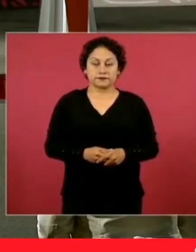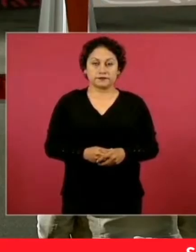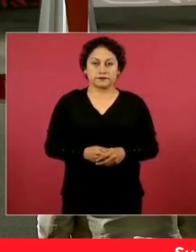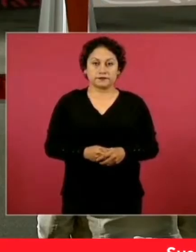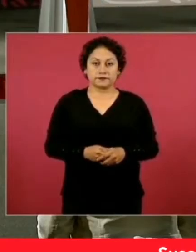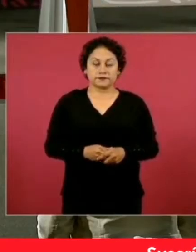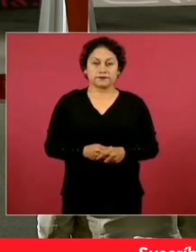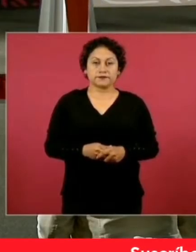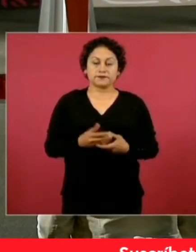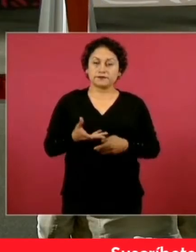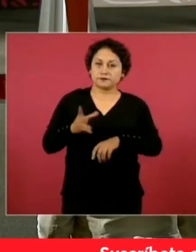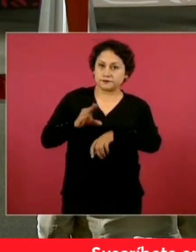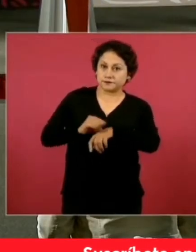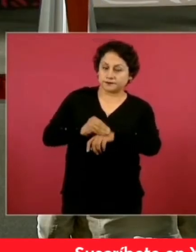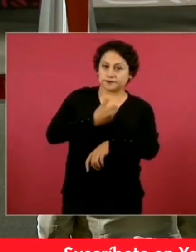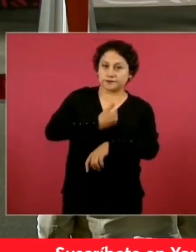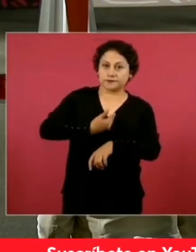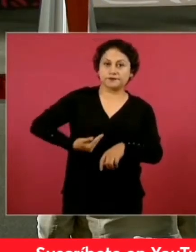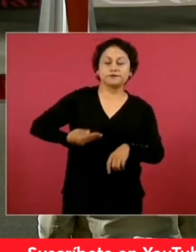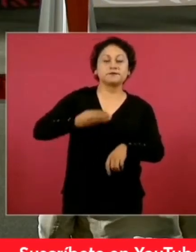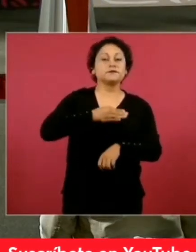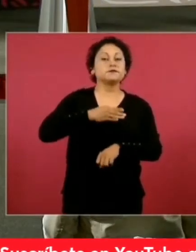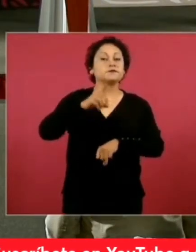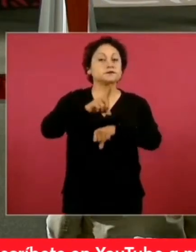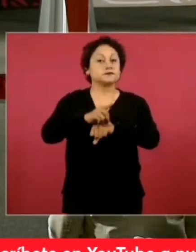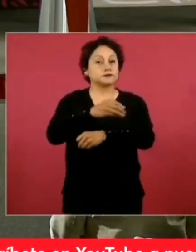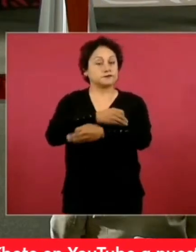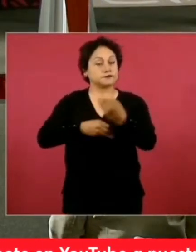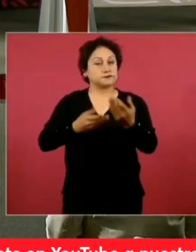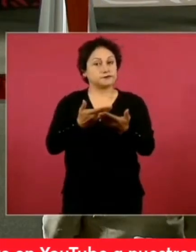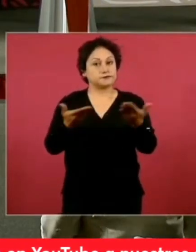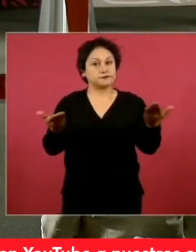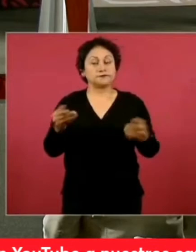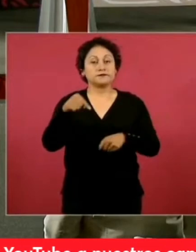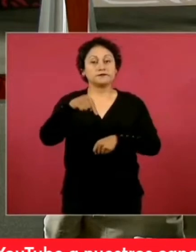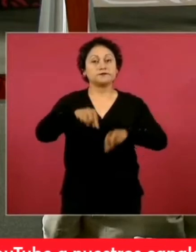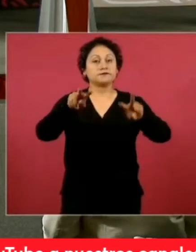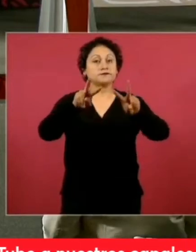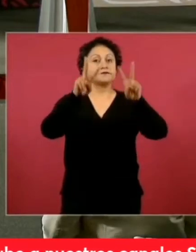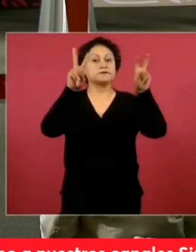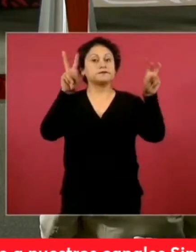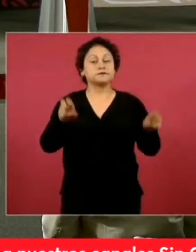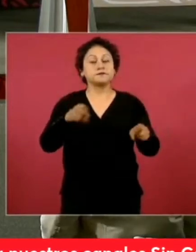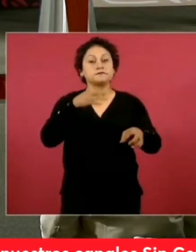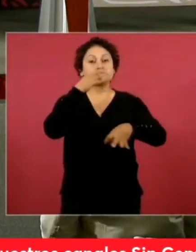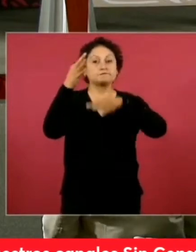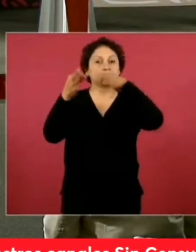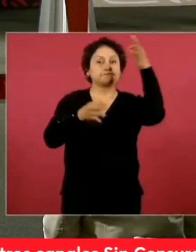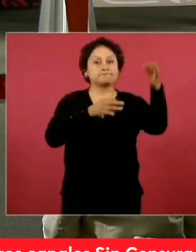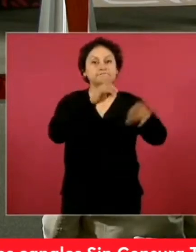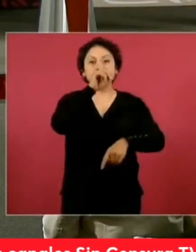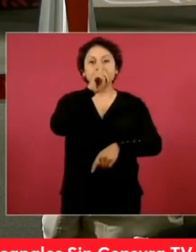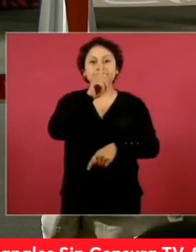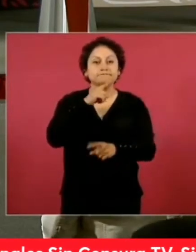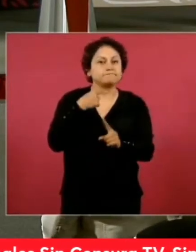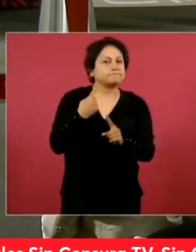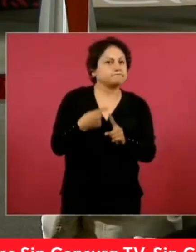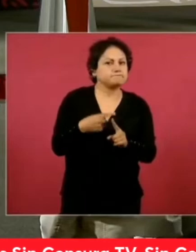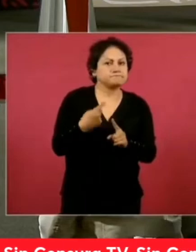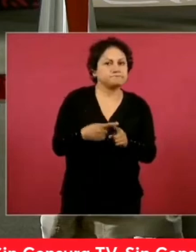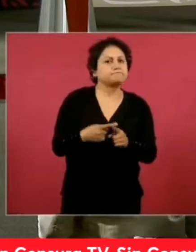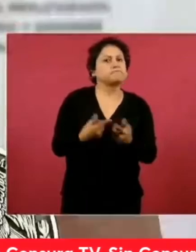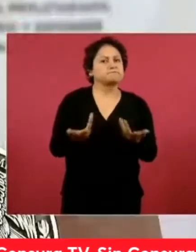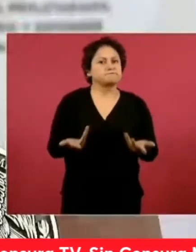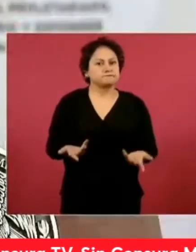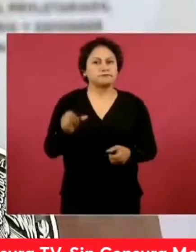Con su permiso, señor presidente, buenos días a todas, a todos. Esta es la sección ¿Quiénes quieren las mentiras de la semana? Hoy 4 de septiembre del